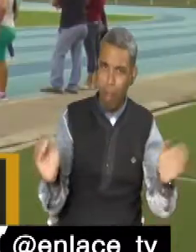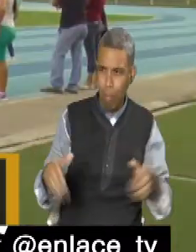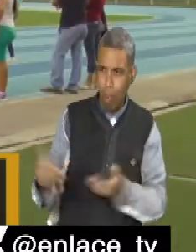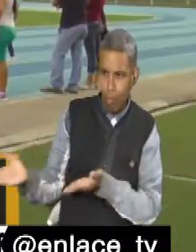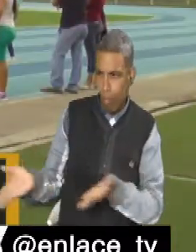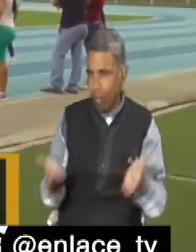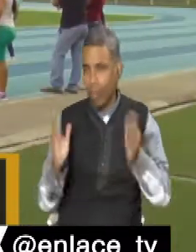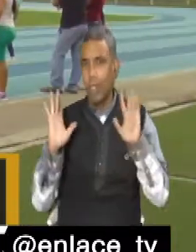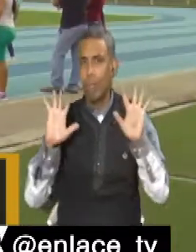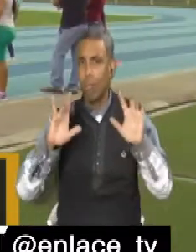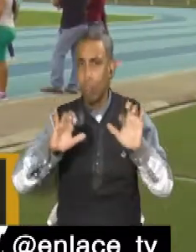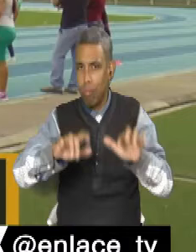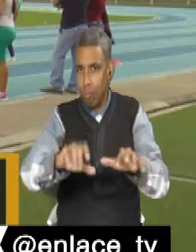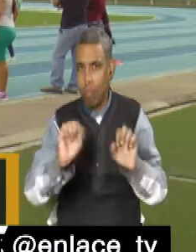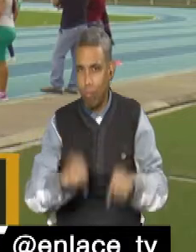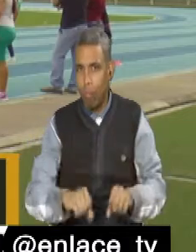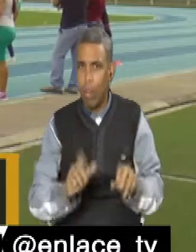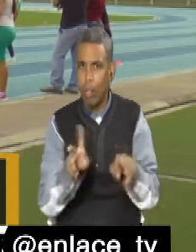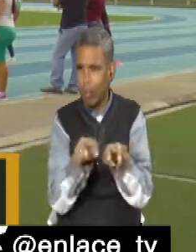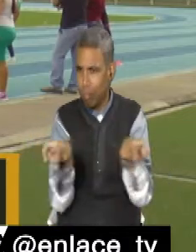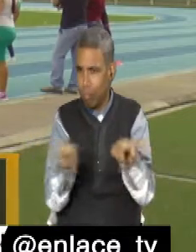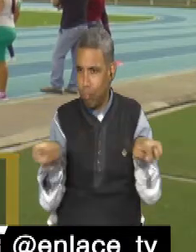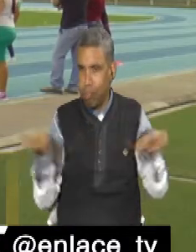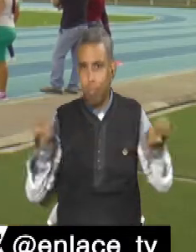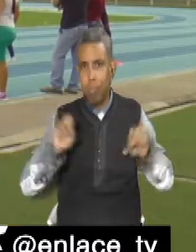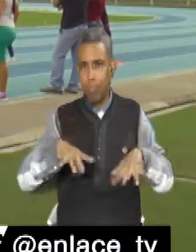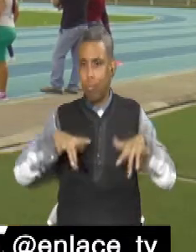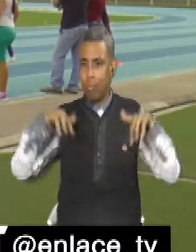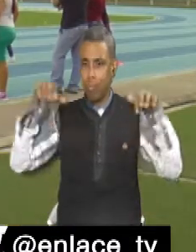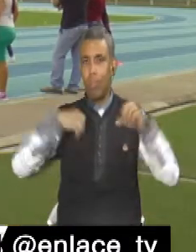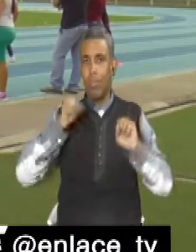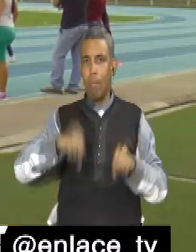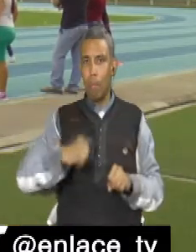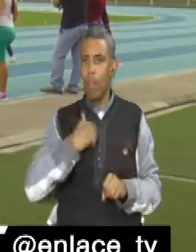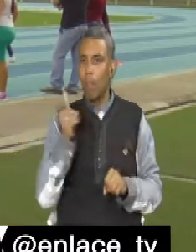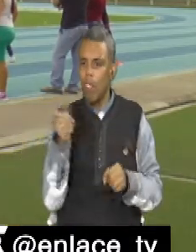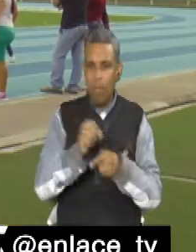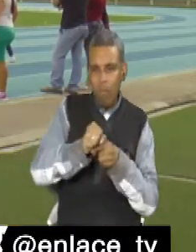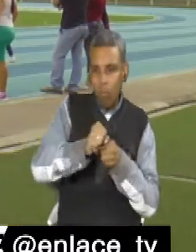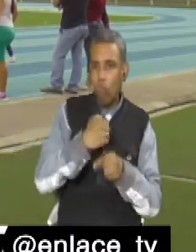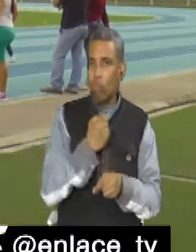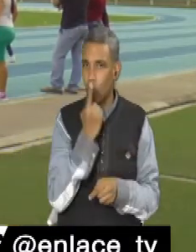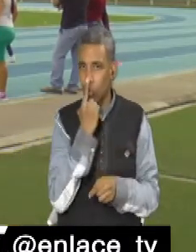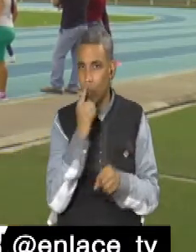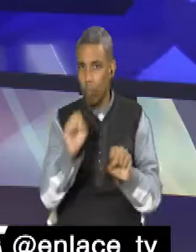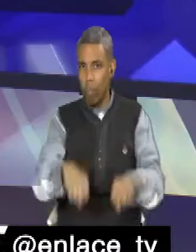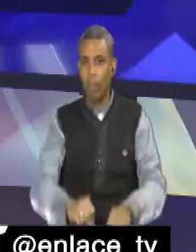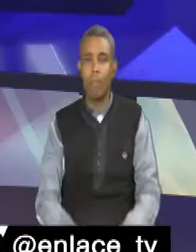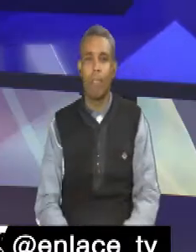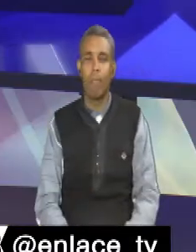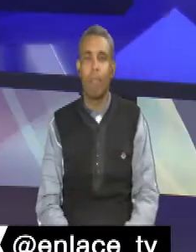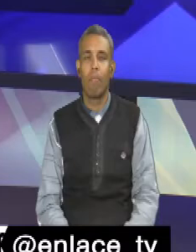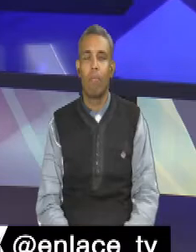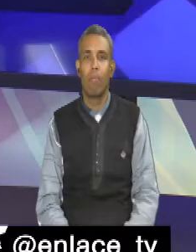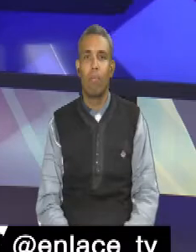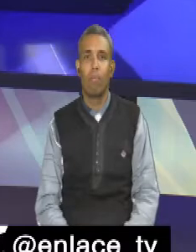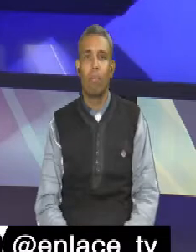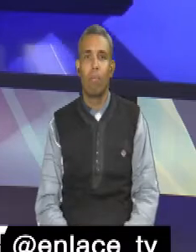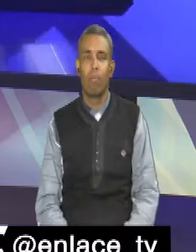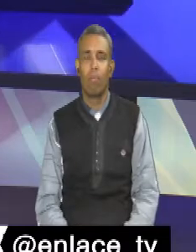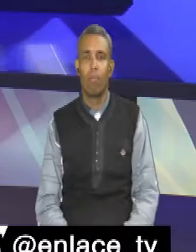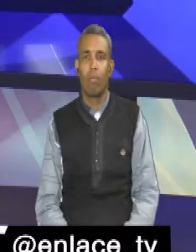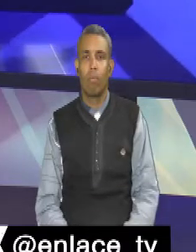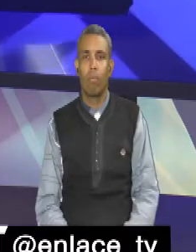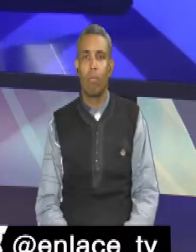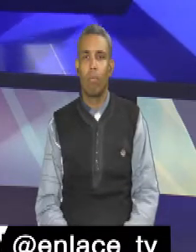y amantes del fútbol puedan disfrutar de las prácticas del equipo aurinegro. Por su parte,